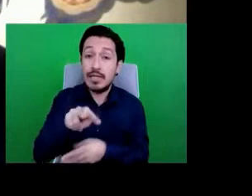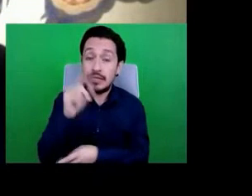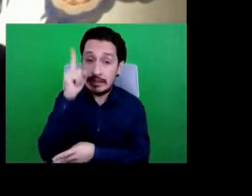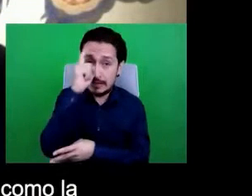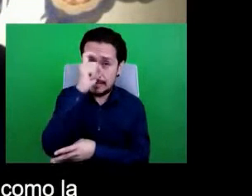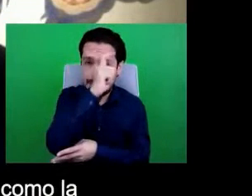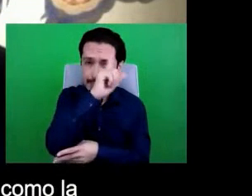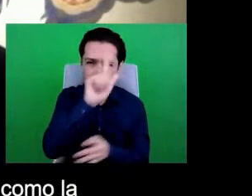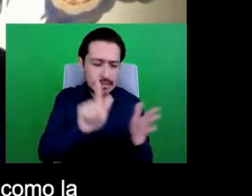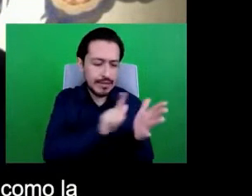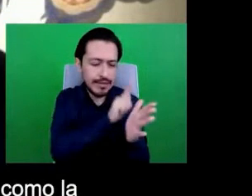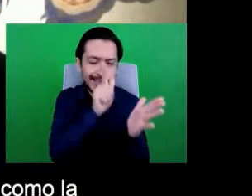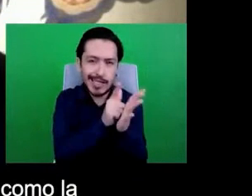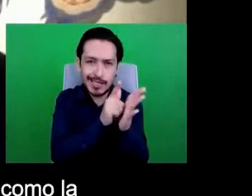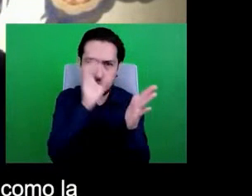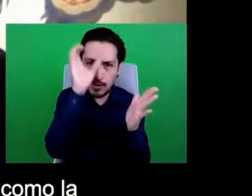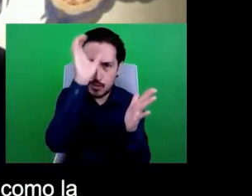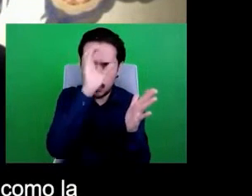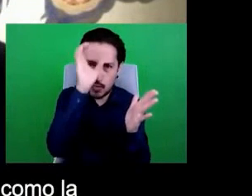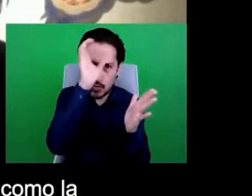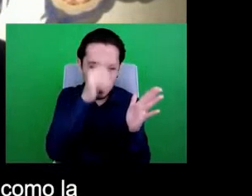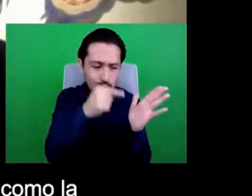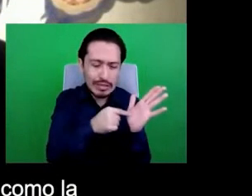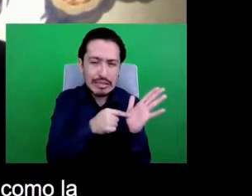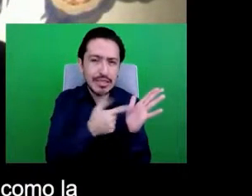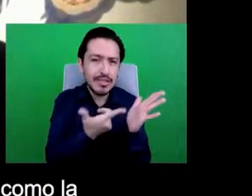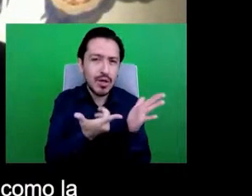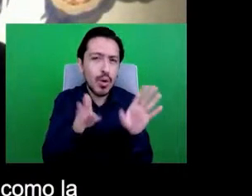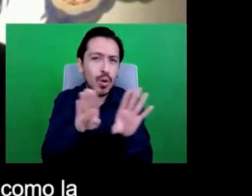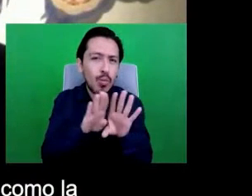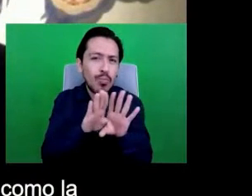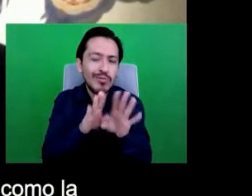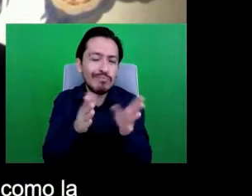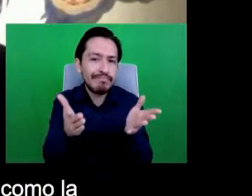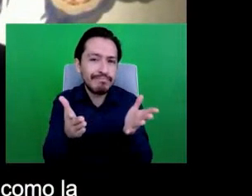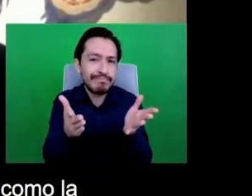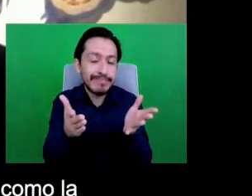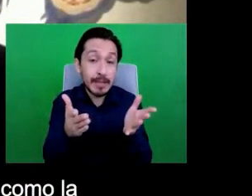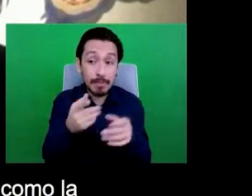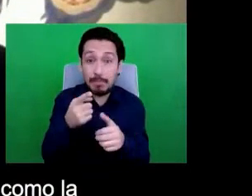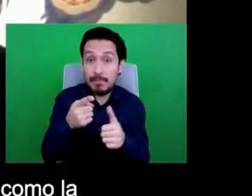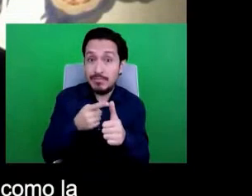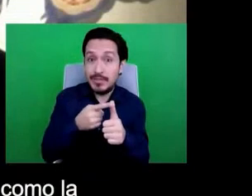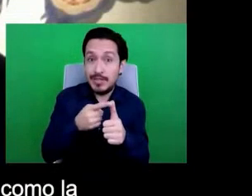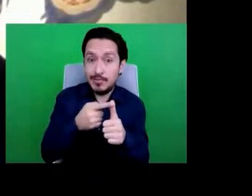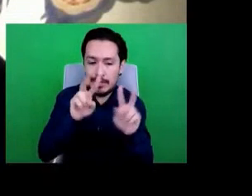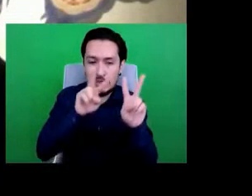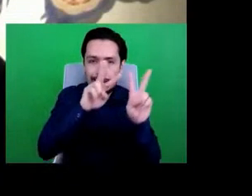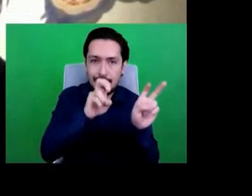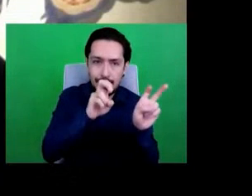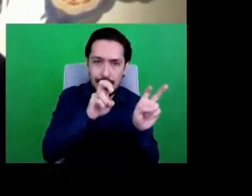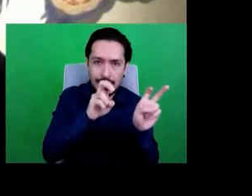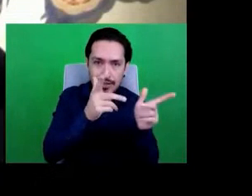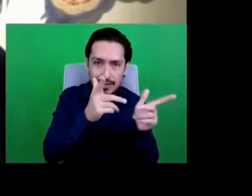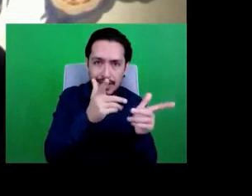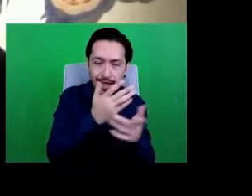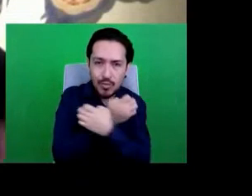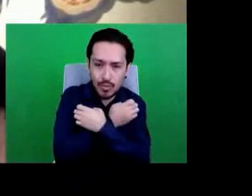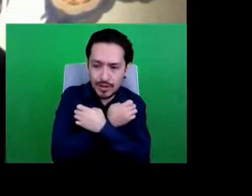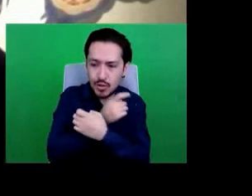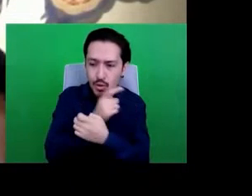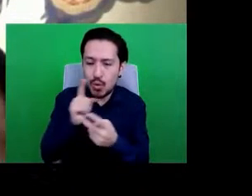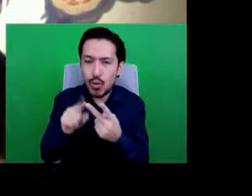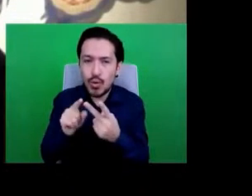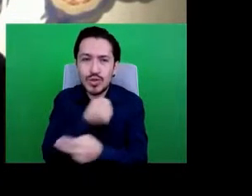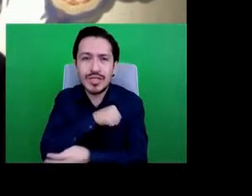algo adicional que se resuelve después de haber resuelto temas como la educación o la salud. Pero yo creo que es